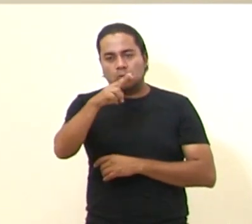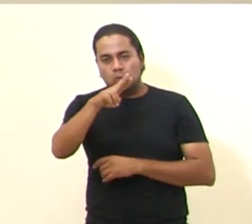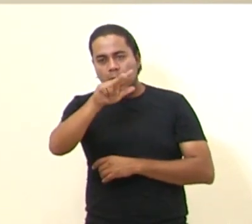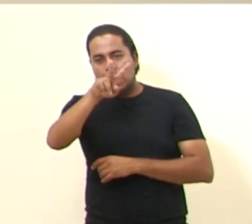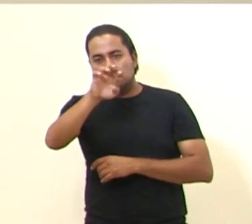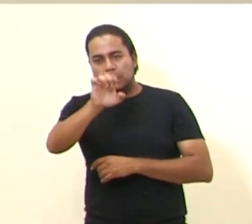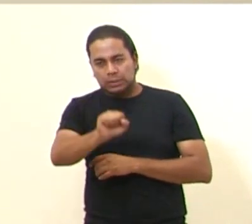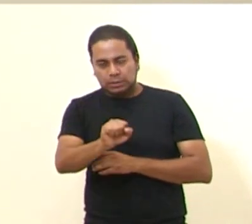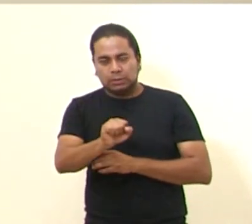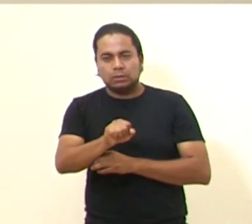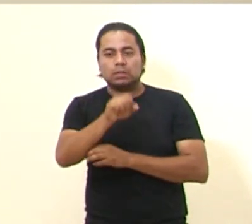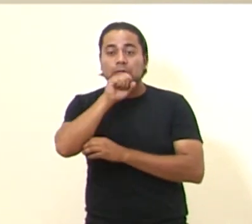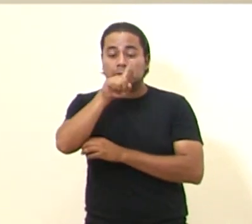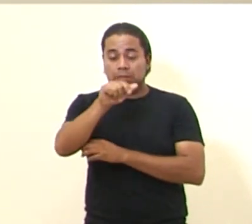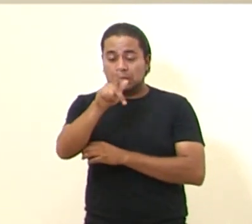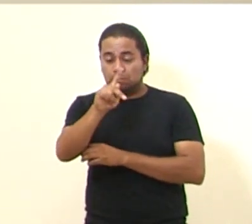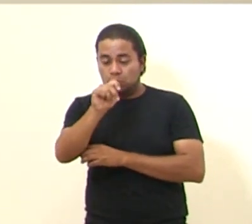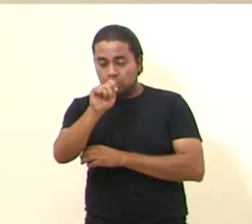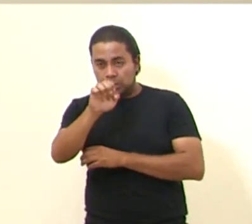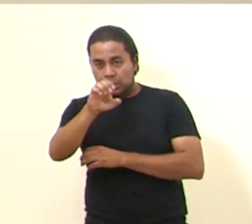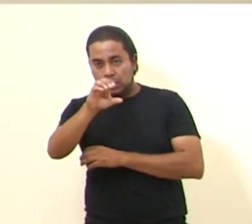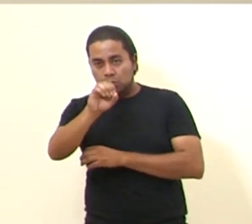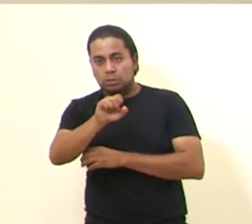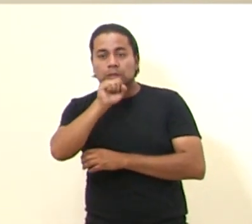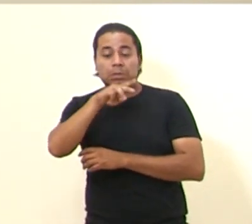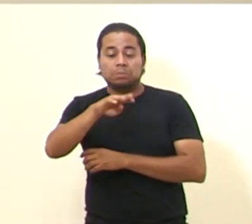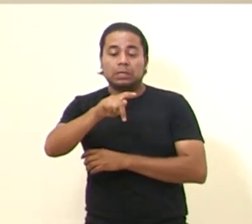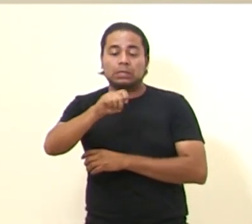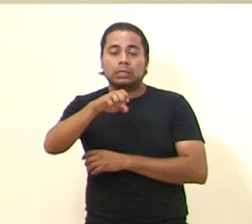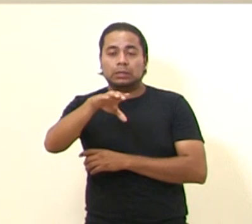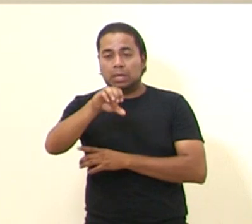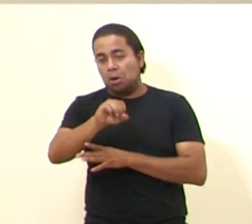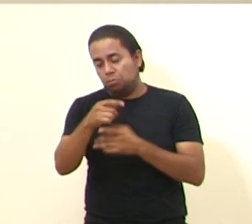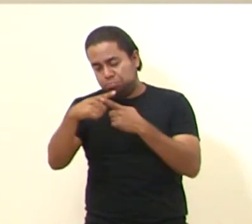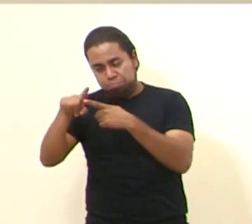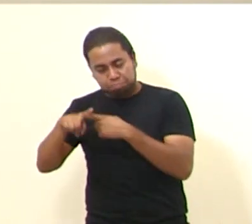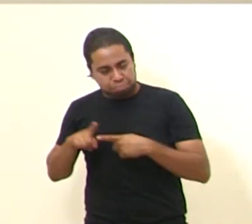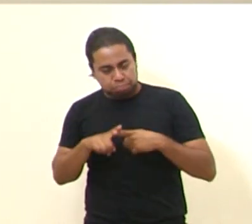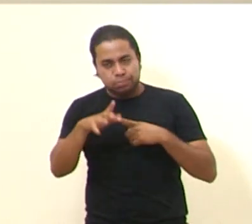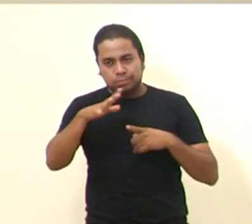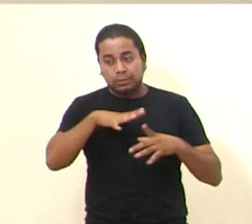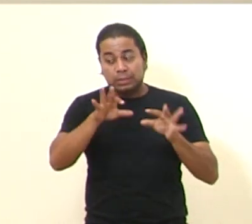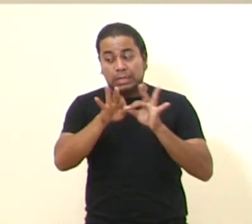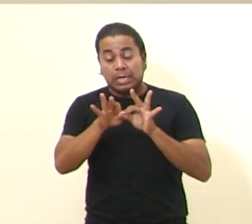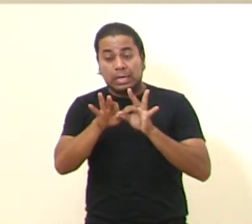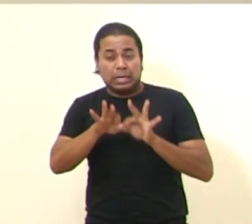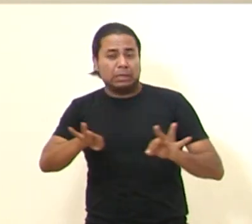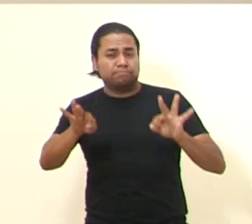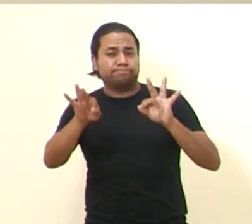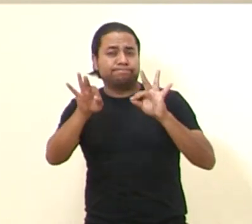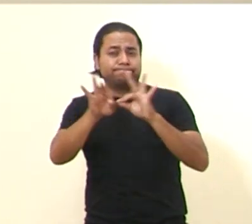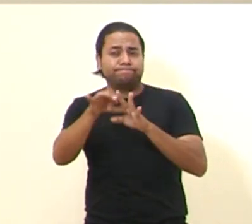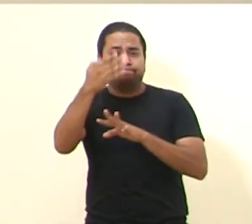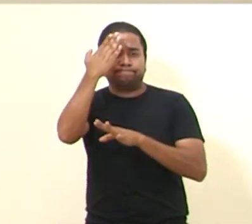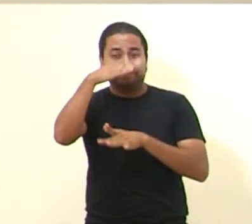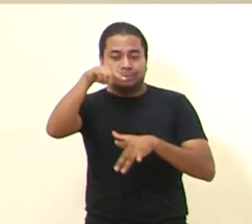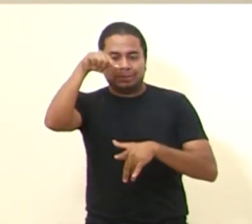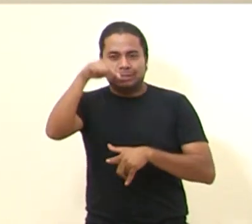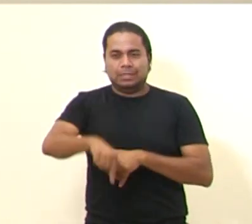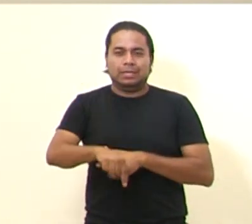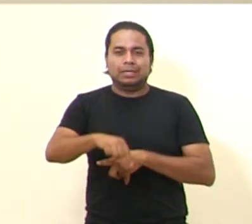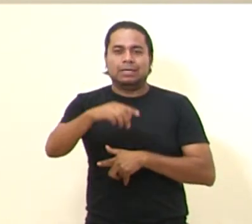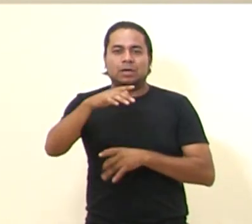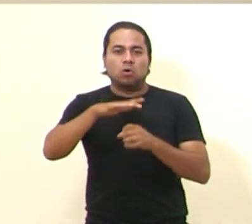huaves, de los zapotecos o de los mixtecos. Es muy importante que conozcamos primero nuestras